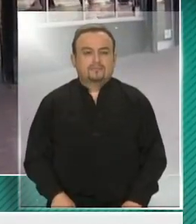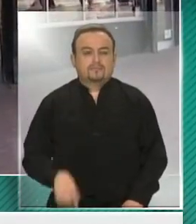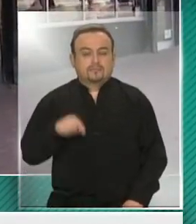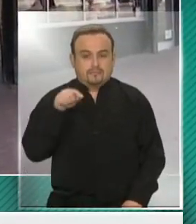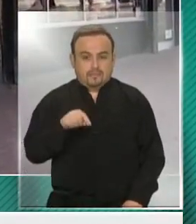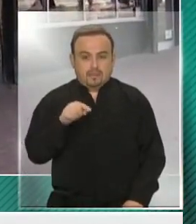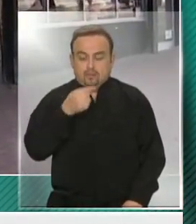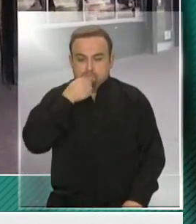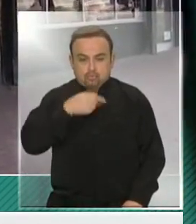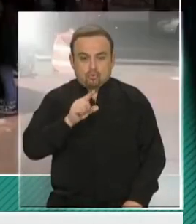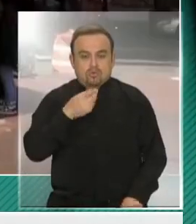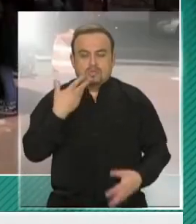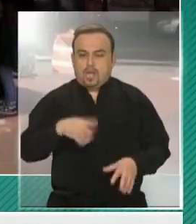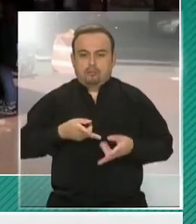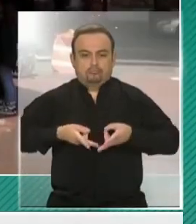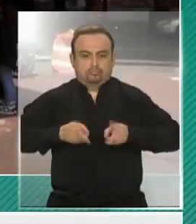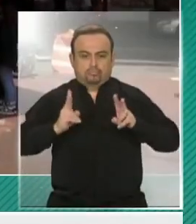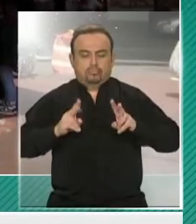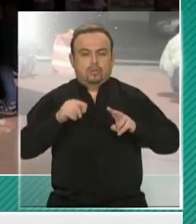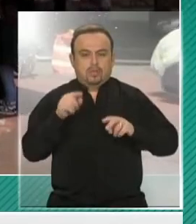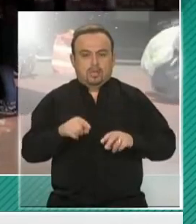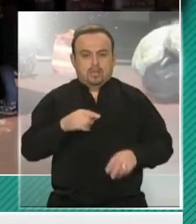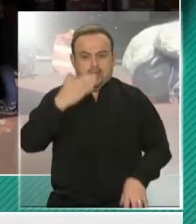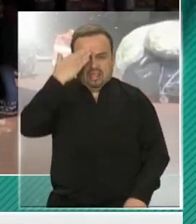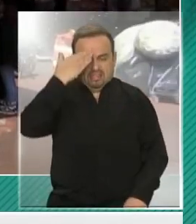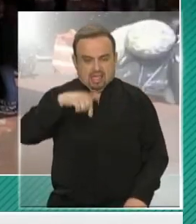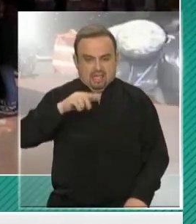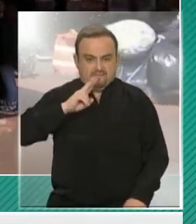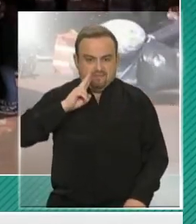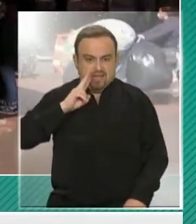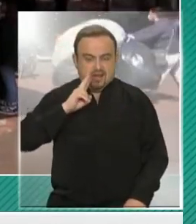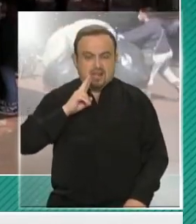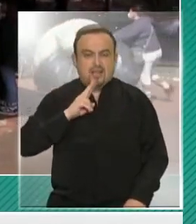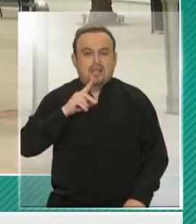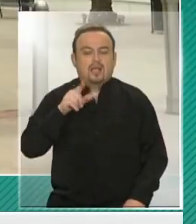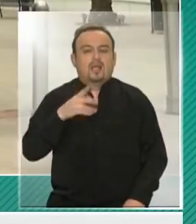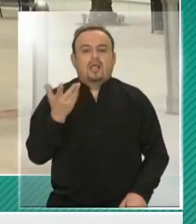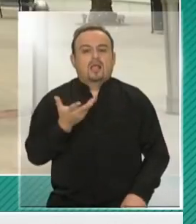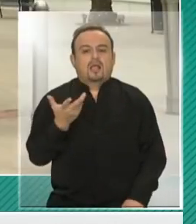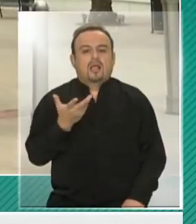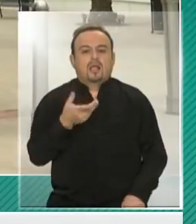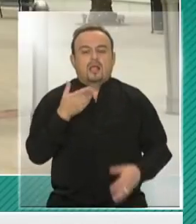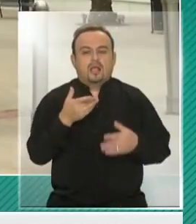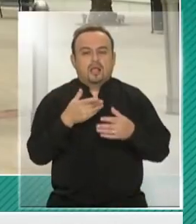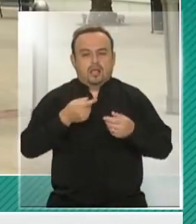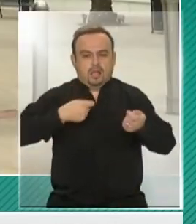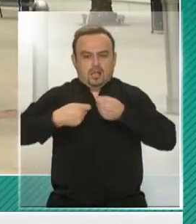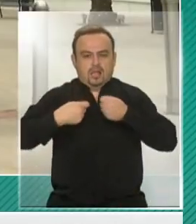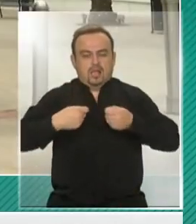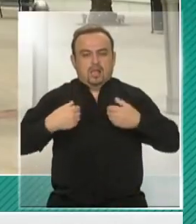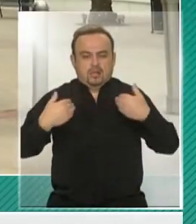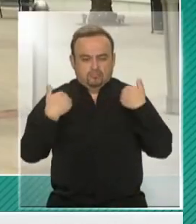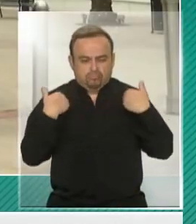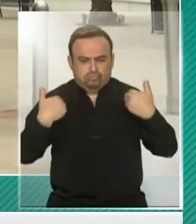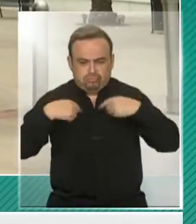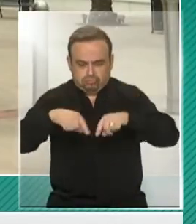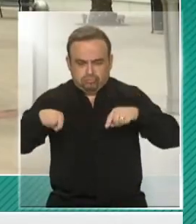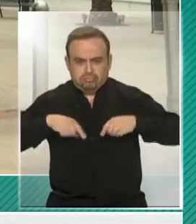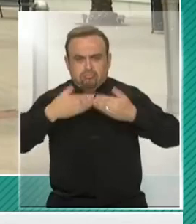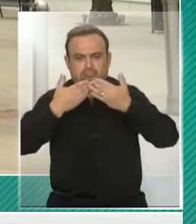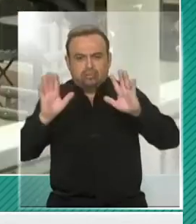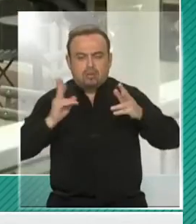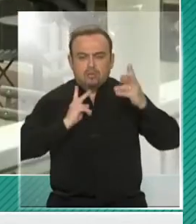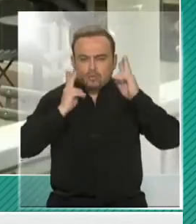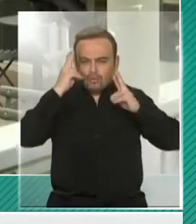acaba de autorizar que este día viernes se abran ya los gimnasios que se abran las